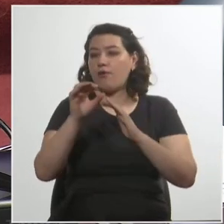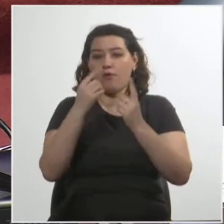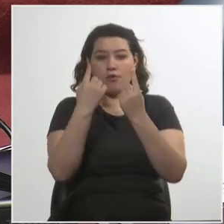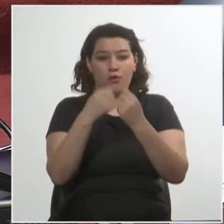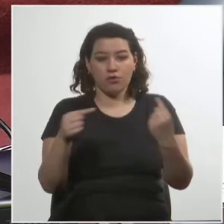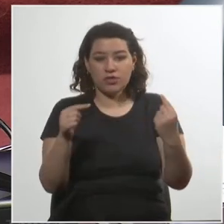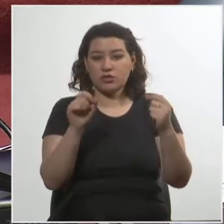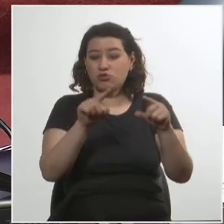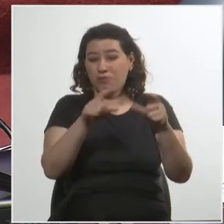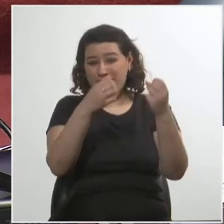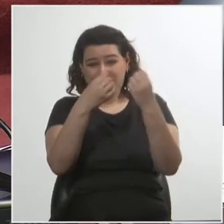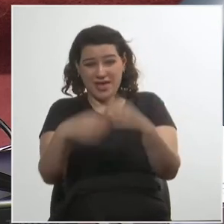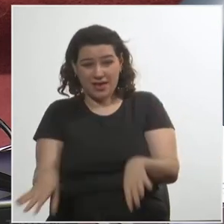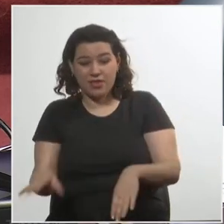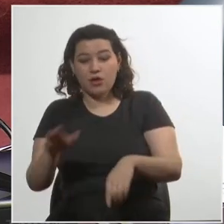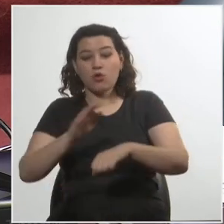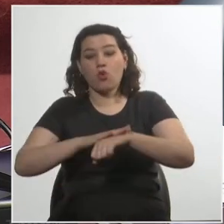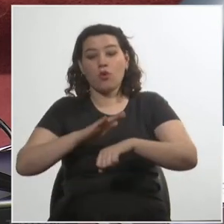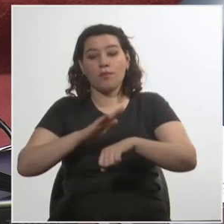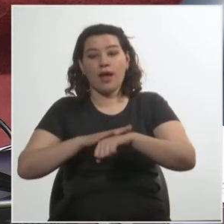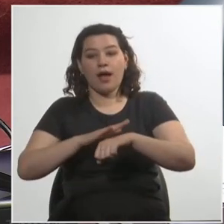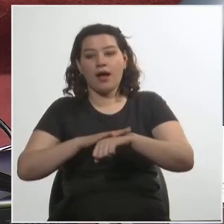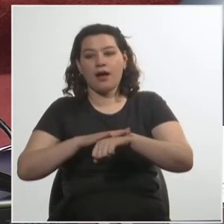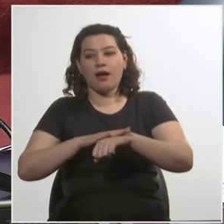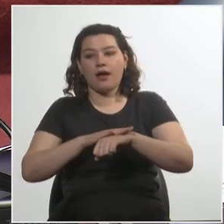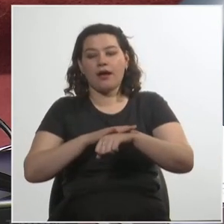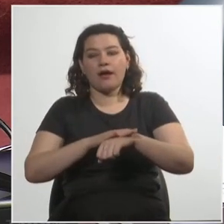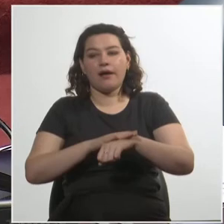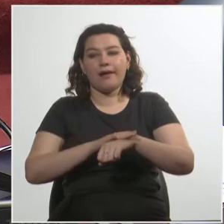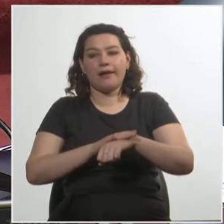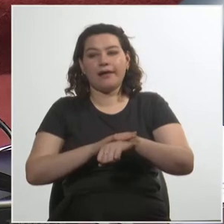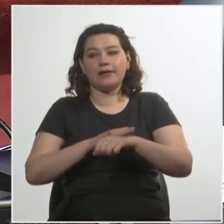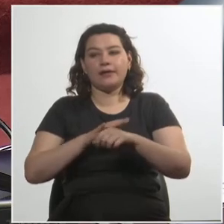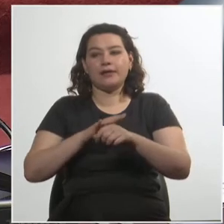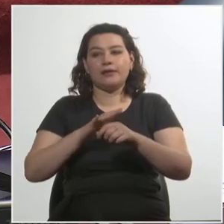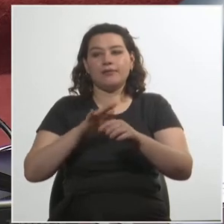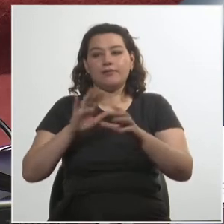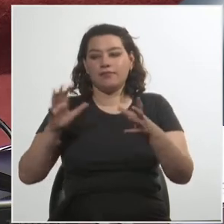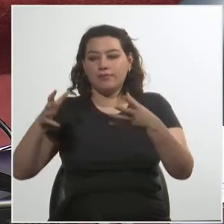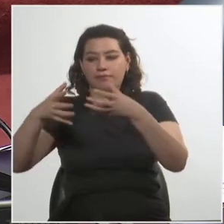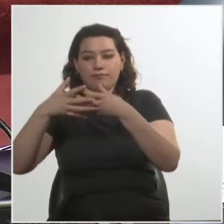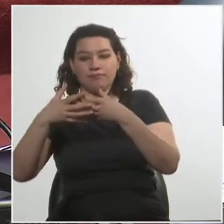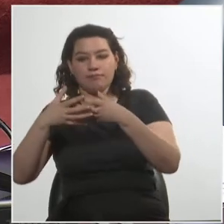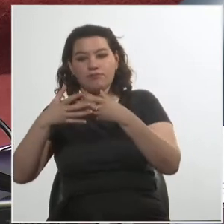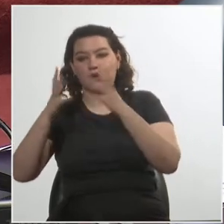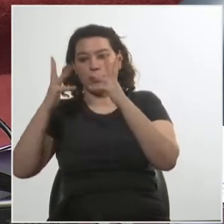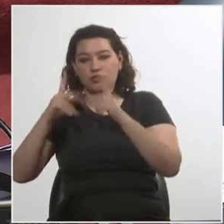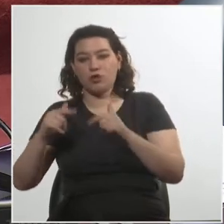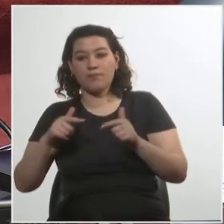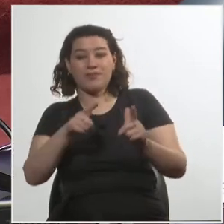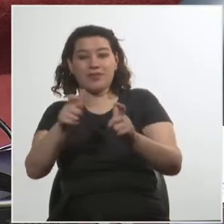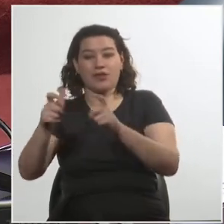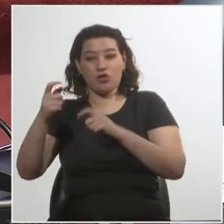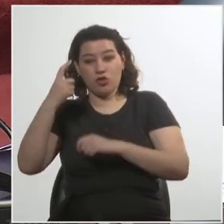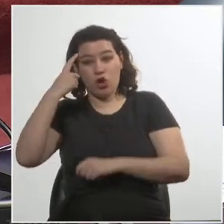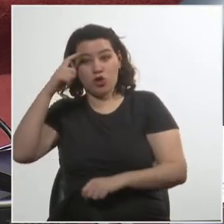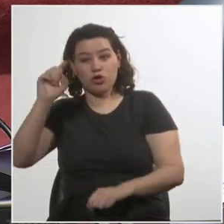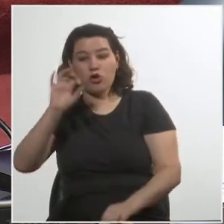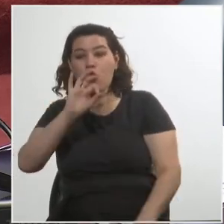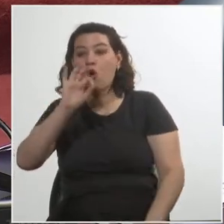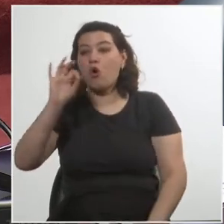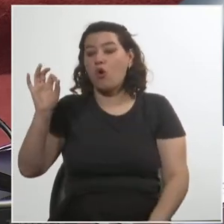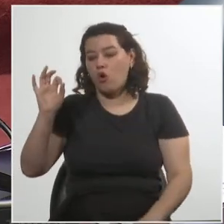de hechos ilícitos cometidos en las fechas que se detallan por integrante de organizaciones armadas de carácter ideológico o